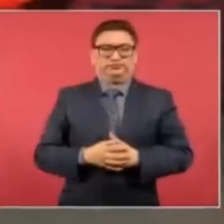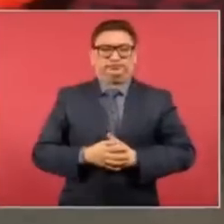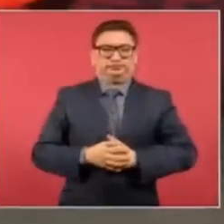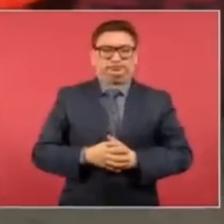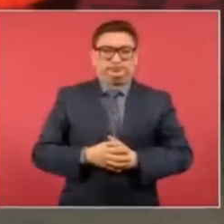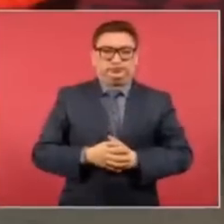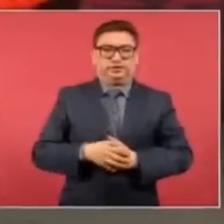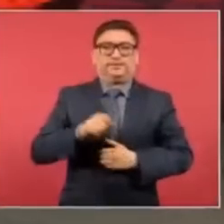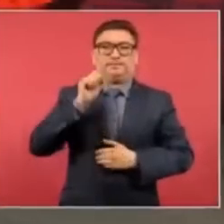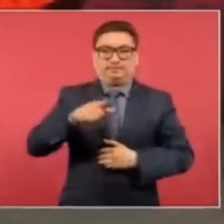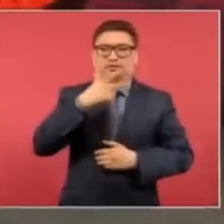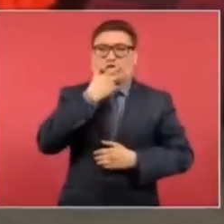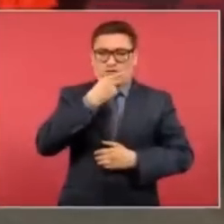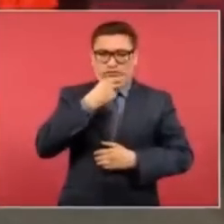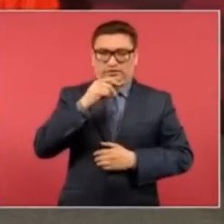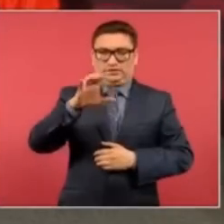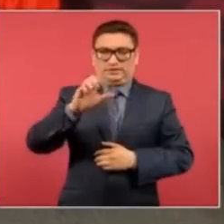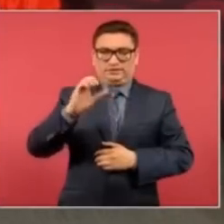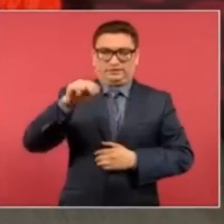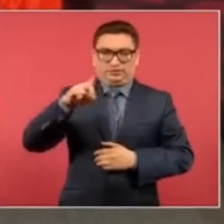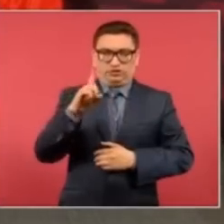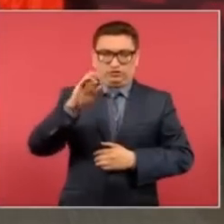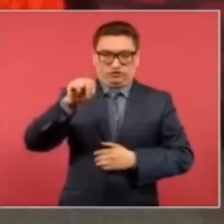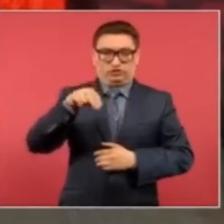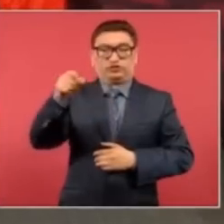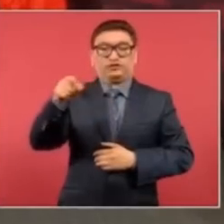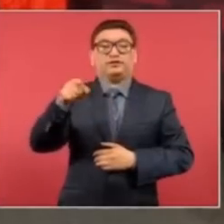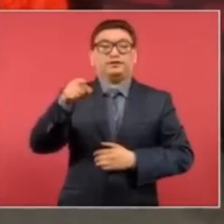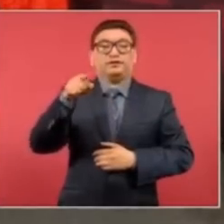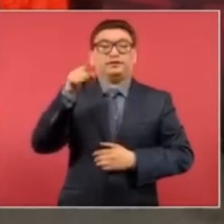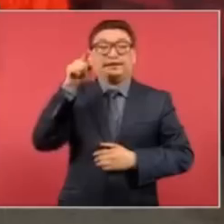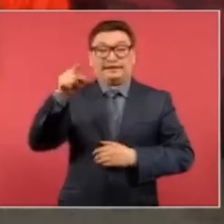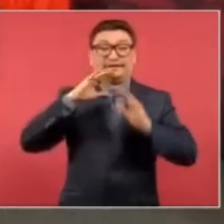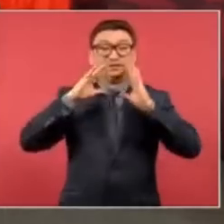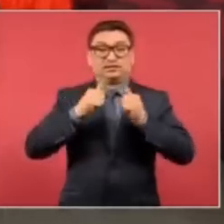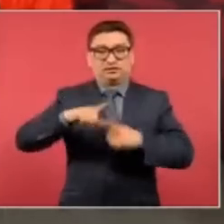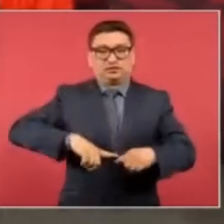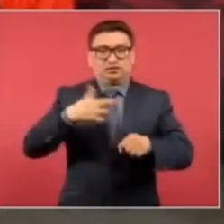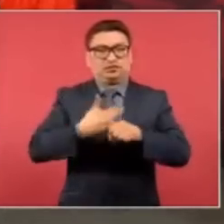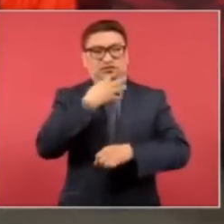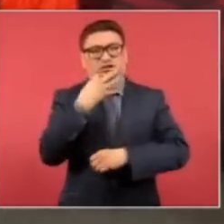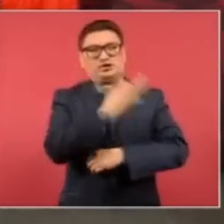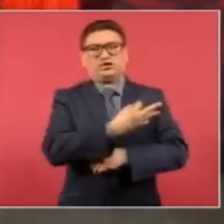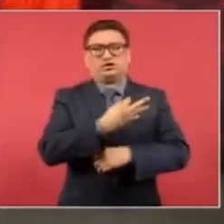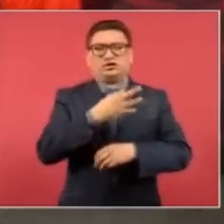al señor Escandón, y la respuesta del hacendado al gobernador